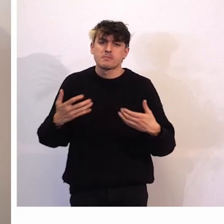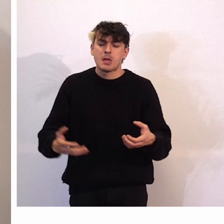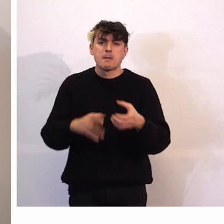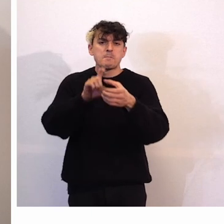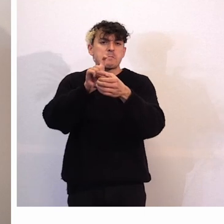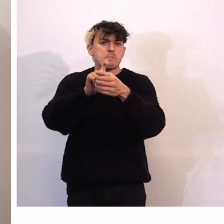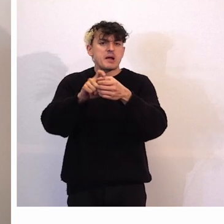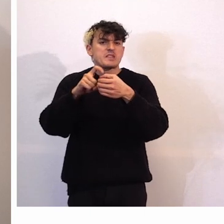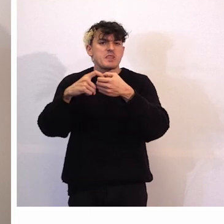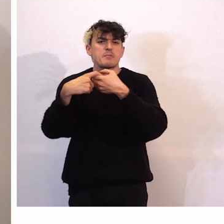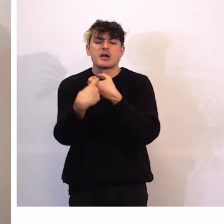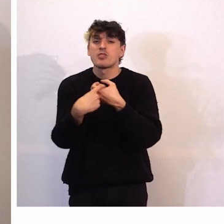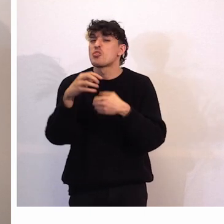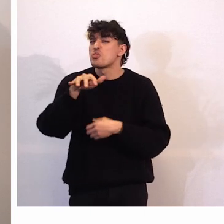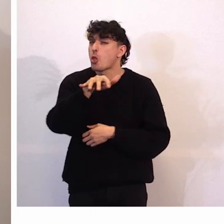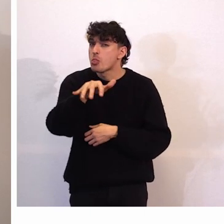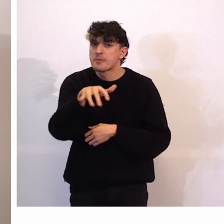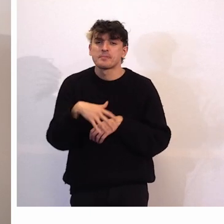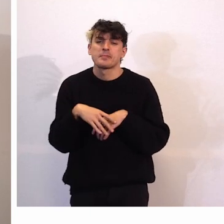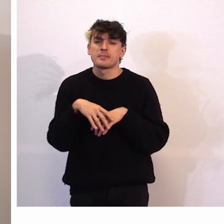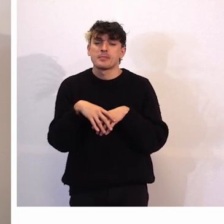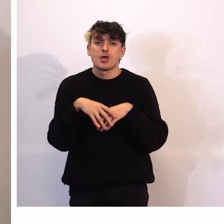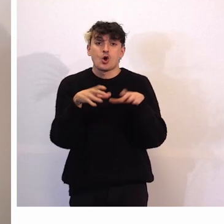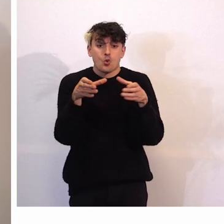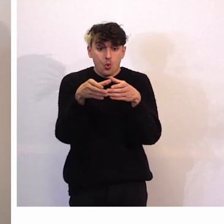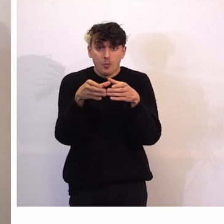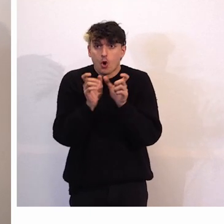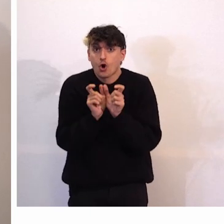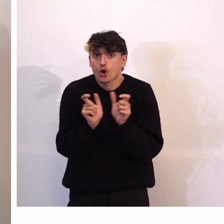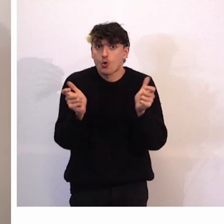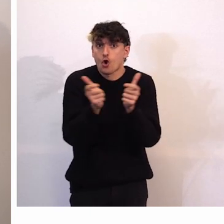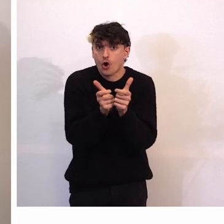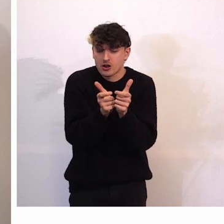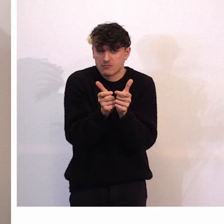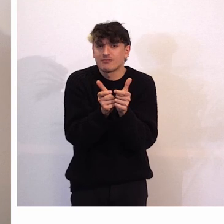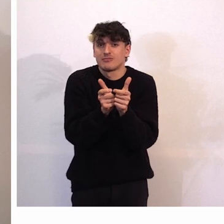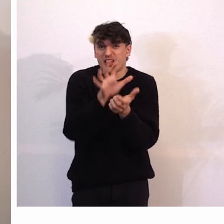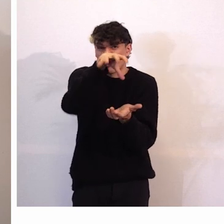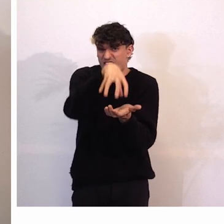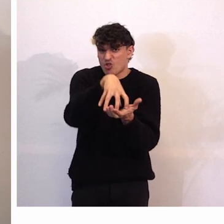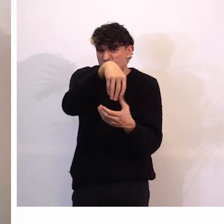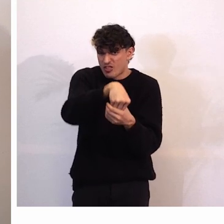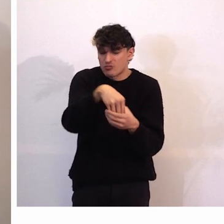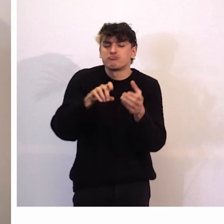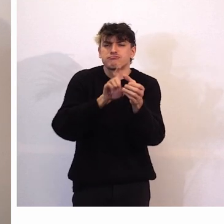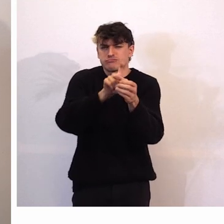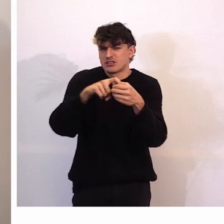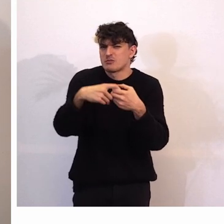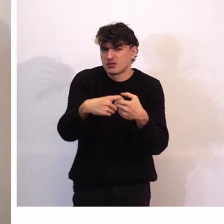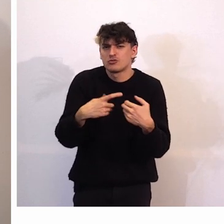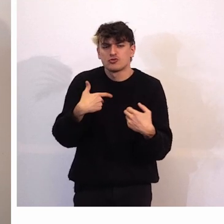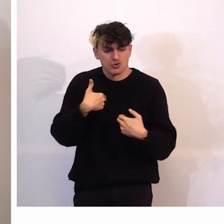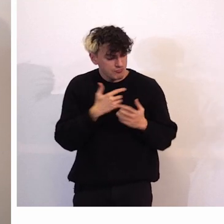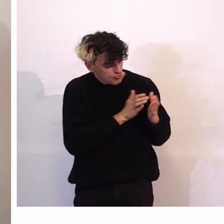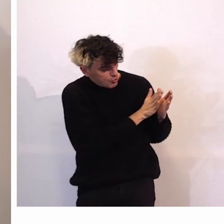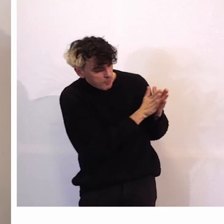Participaba en las reuniones de grupo que se formó en mi centro y representaba a